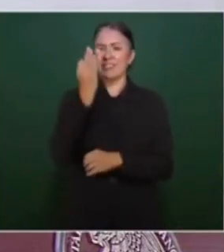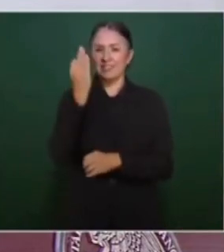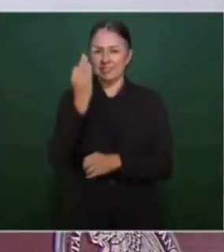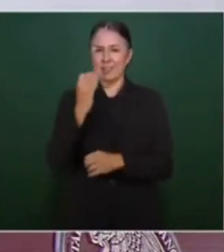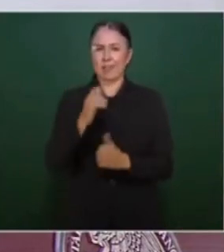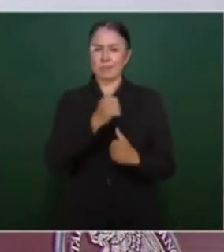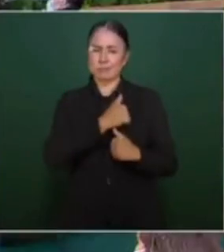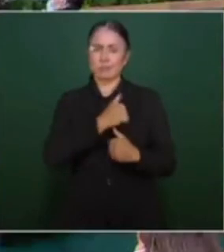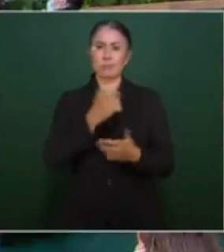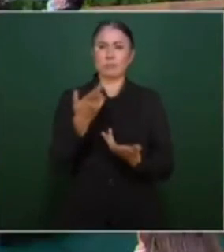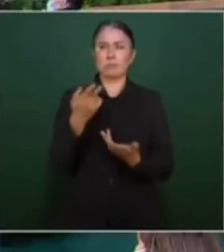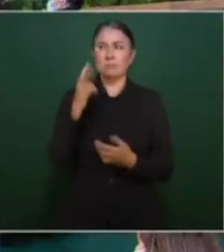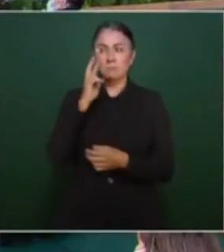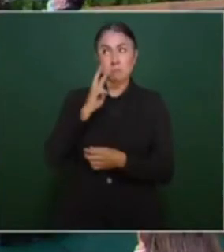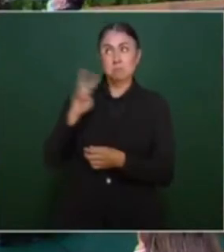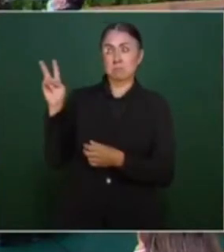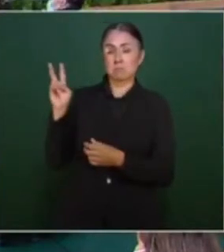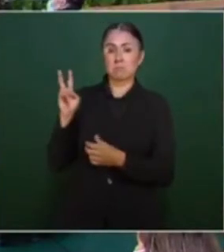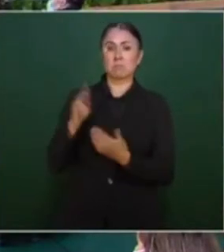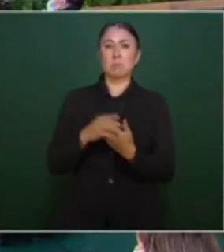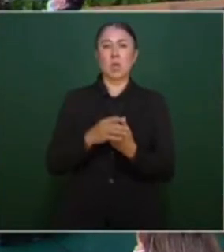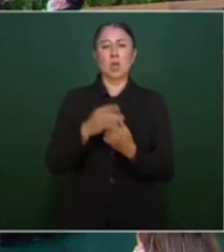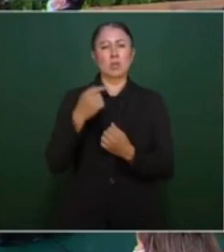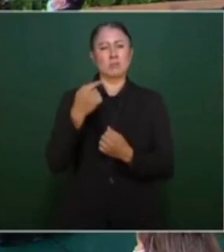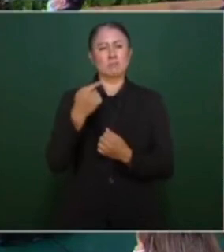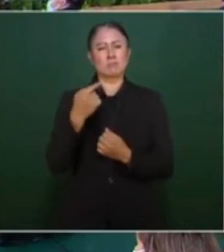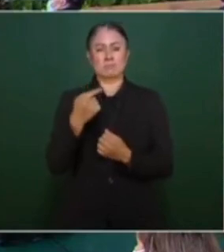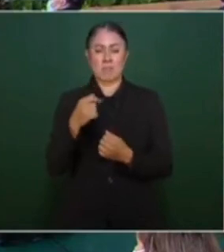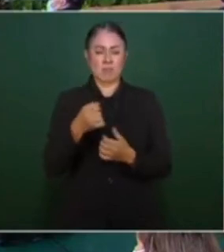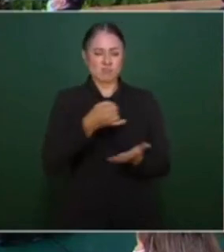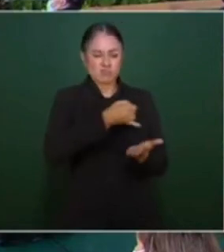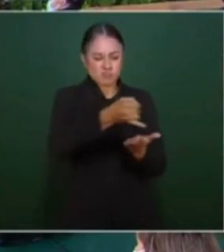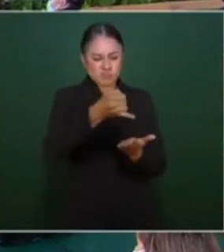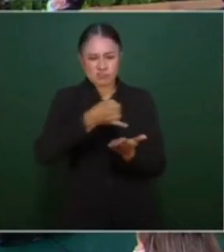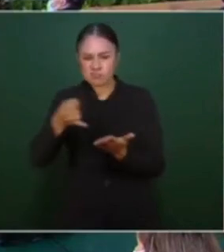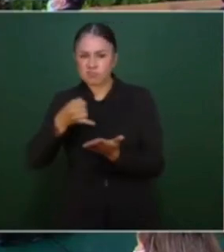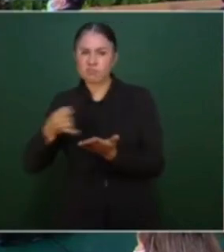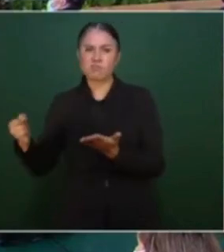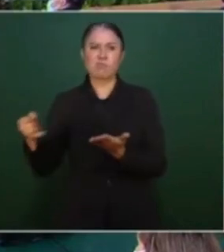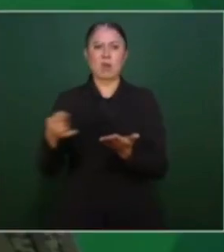ellos. En plantíos de amapola,